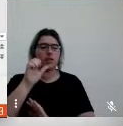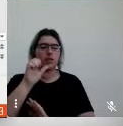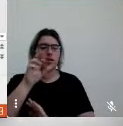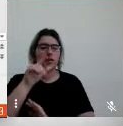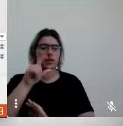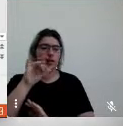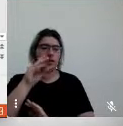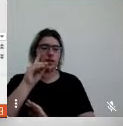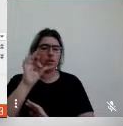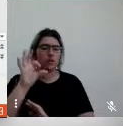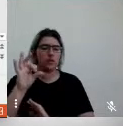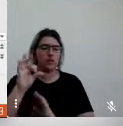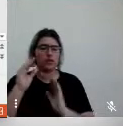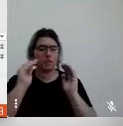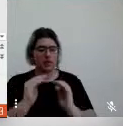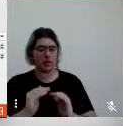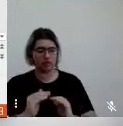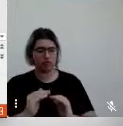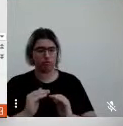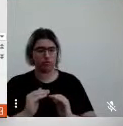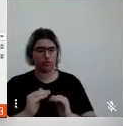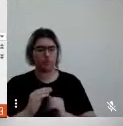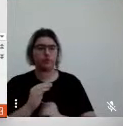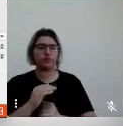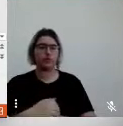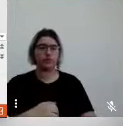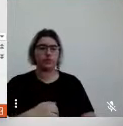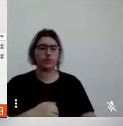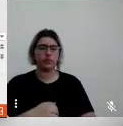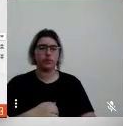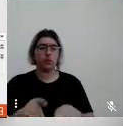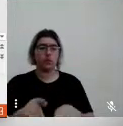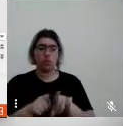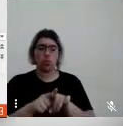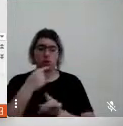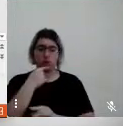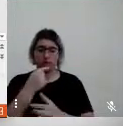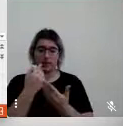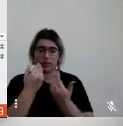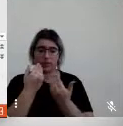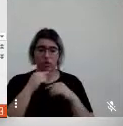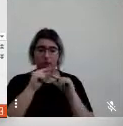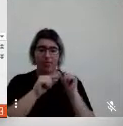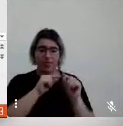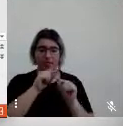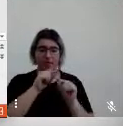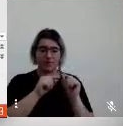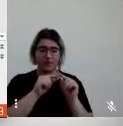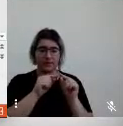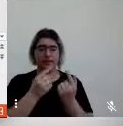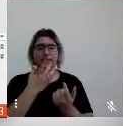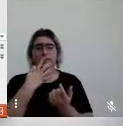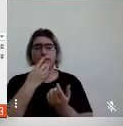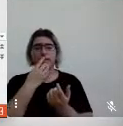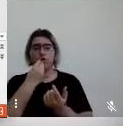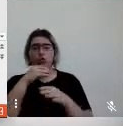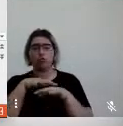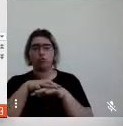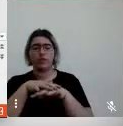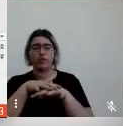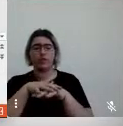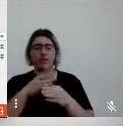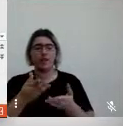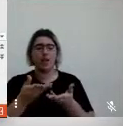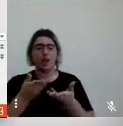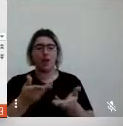del equilibrio intestinal, ¿vale? Que os comentaba de las bacterias, el consumo de fibra va a ayudar a